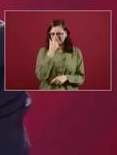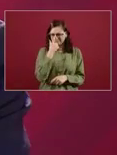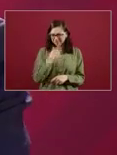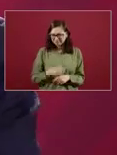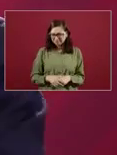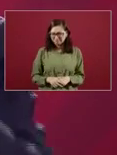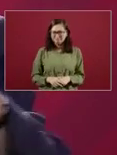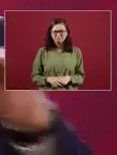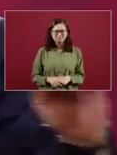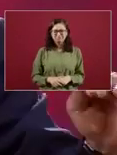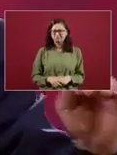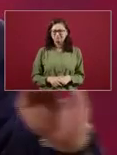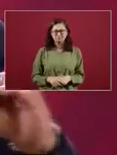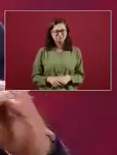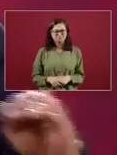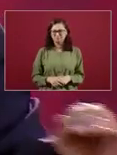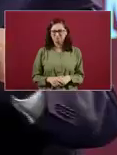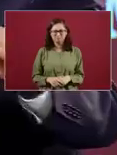es